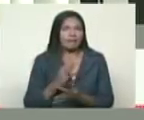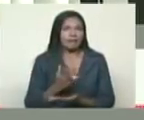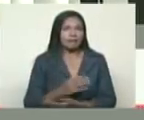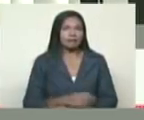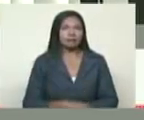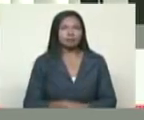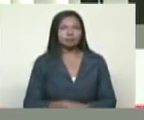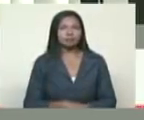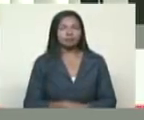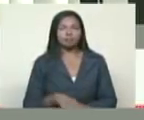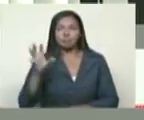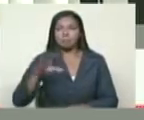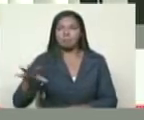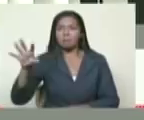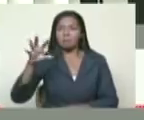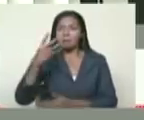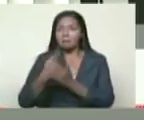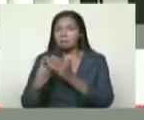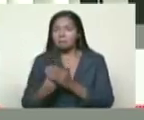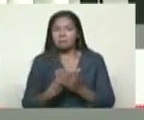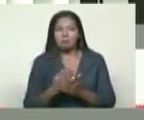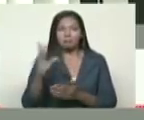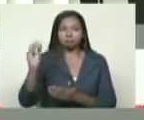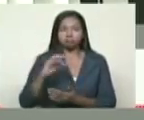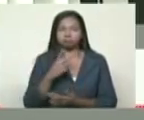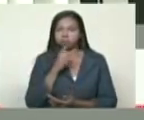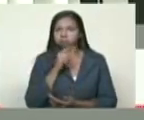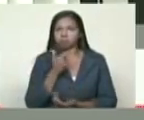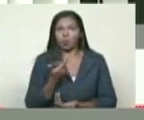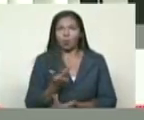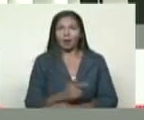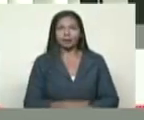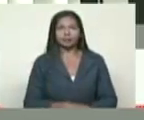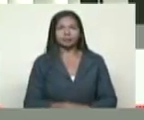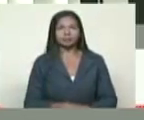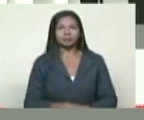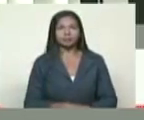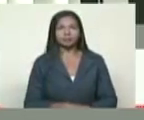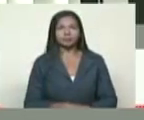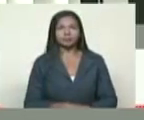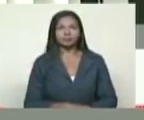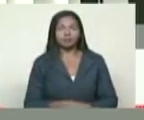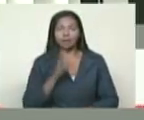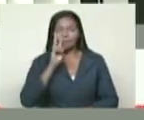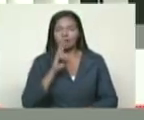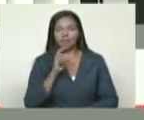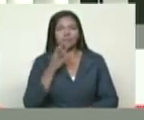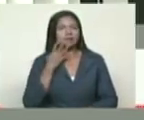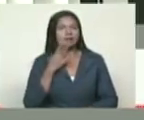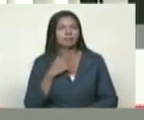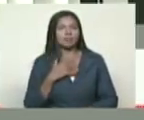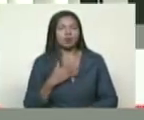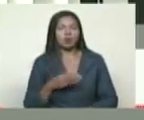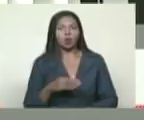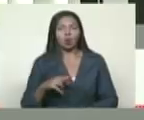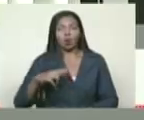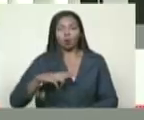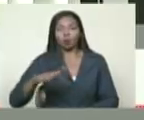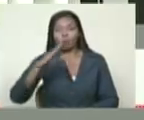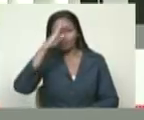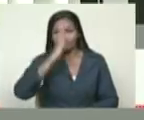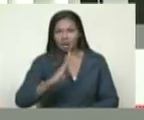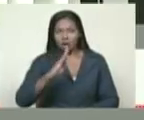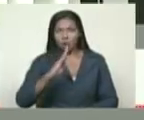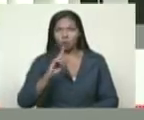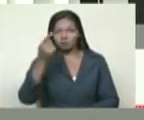en parte del mundo, pareciera, ¿no? Y entonces ahí hay, miren esta cifra, mil, ustedes saben lo que es